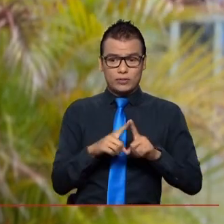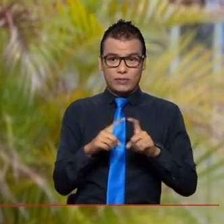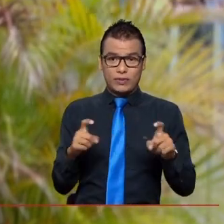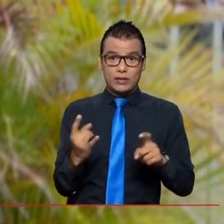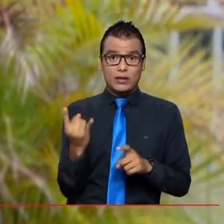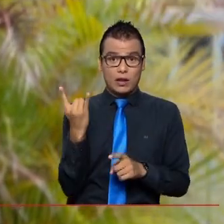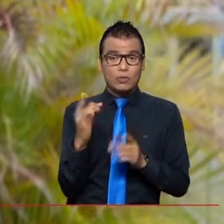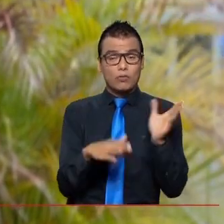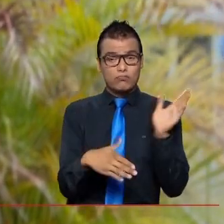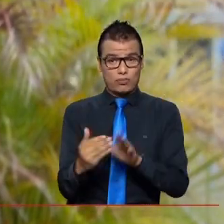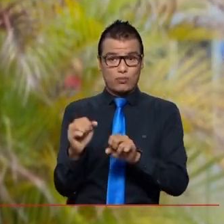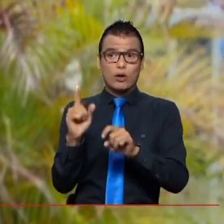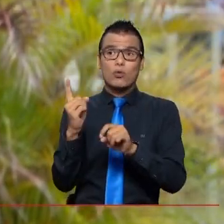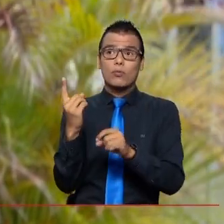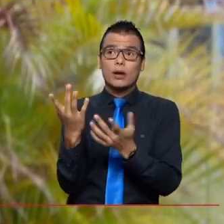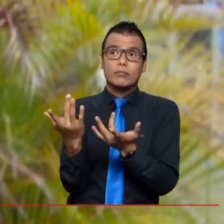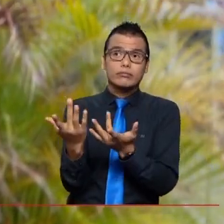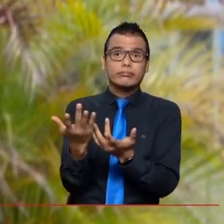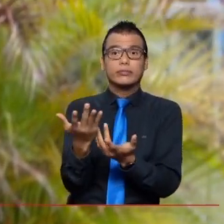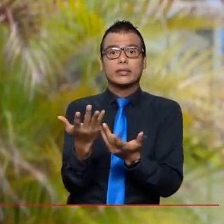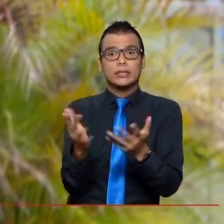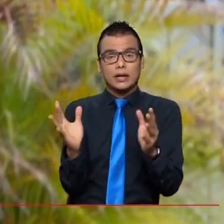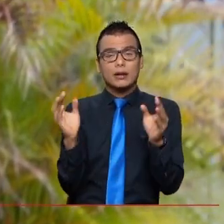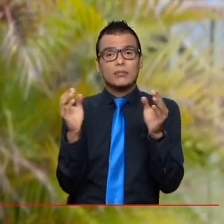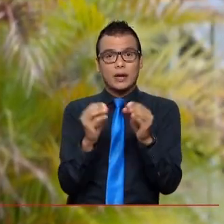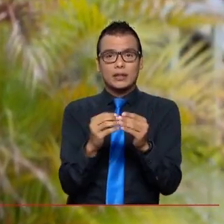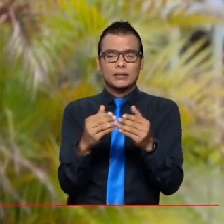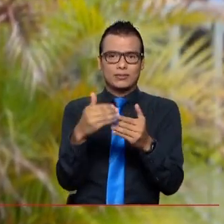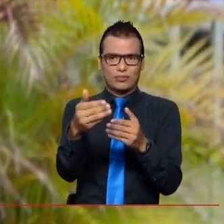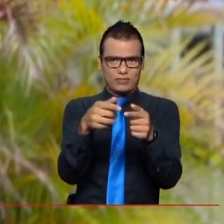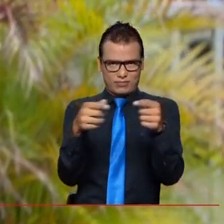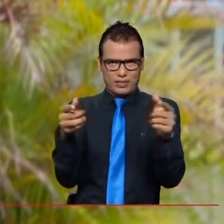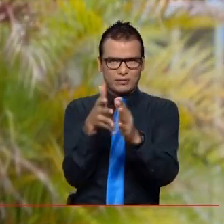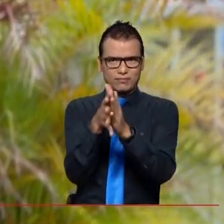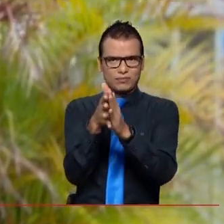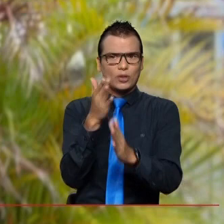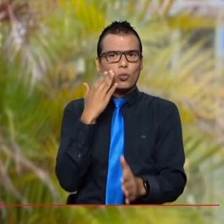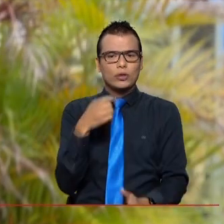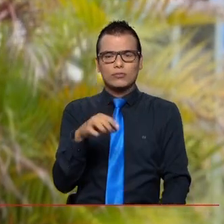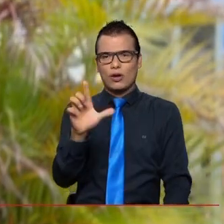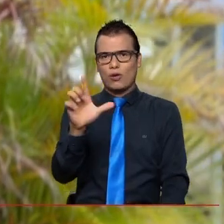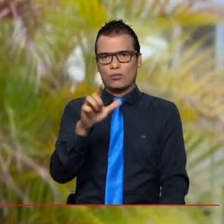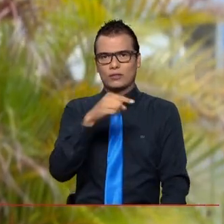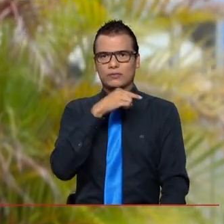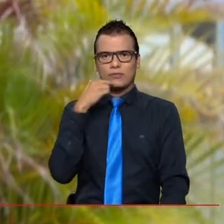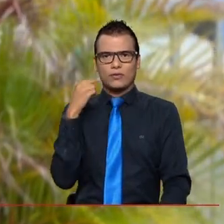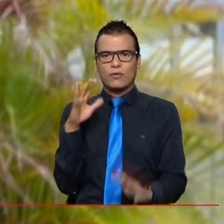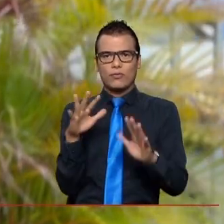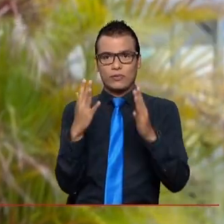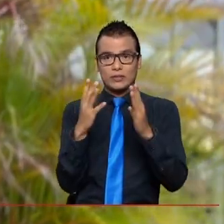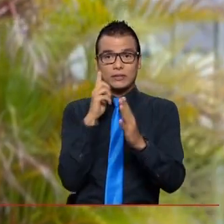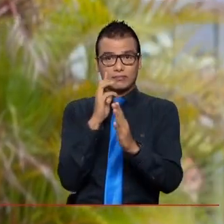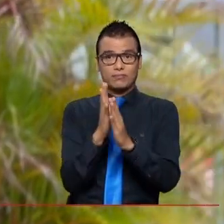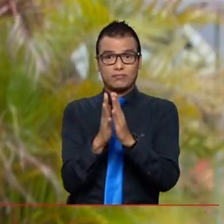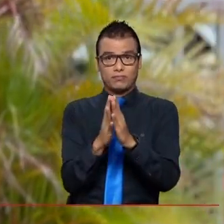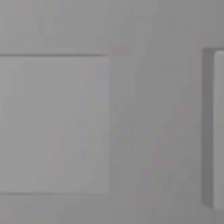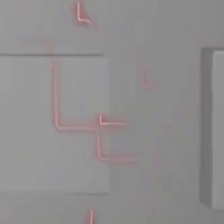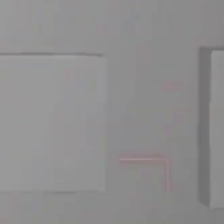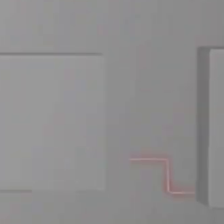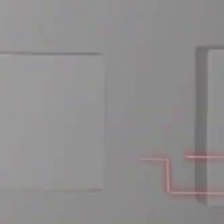en el Valle del cauca por el desabastecimiento de medicamentos en todo el país para telepacífico noticias hillary